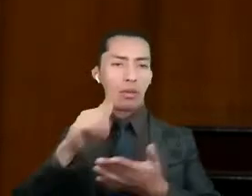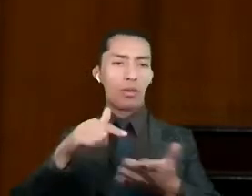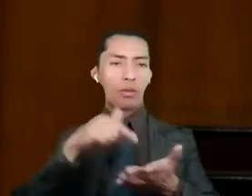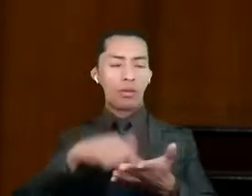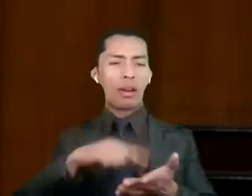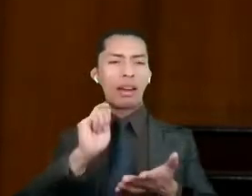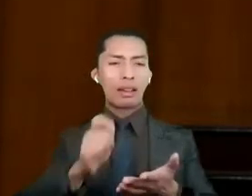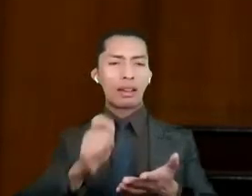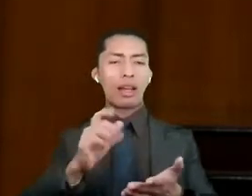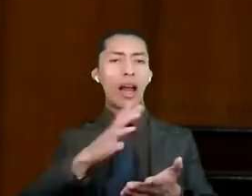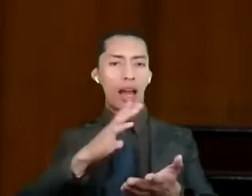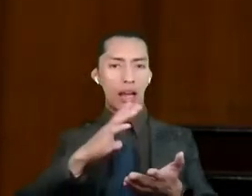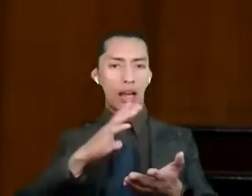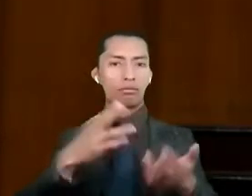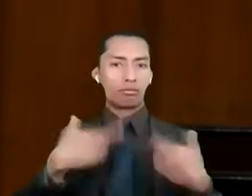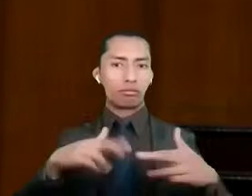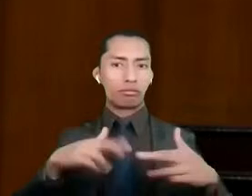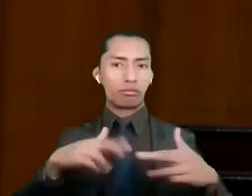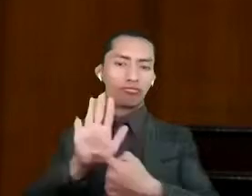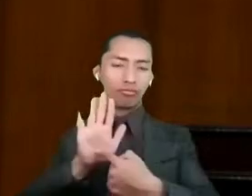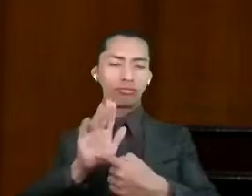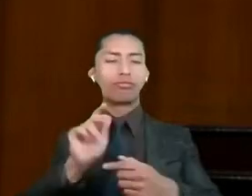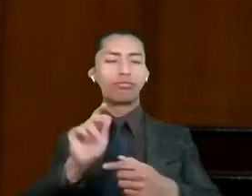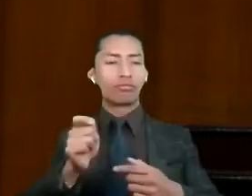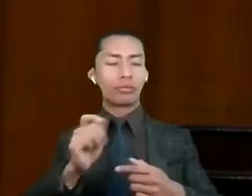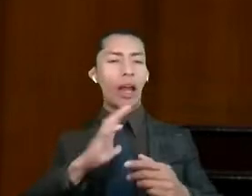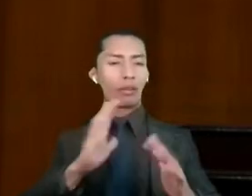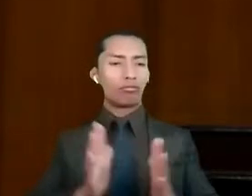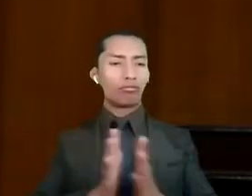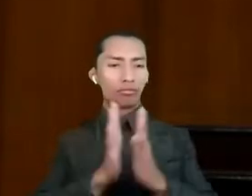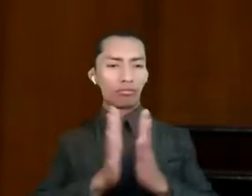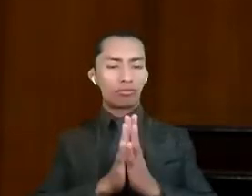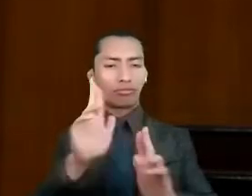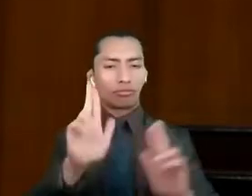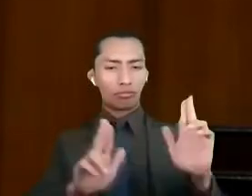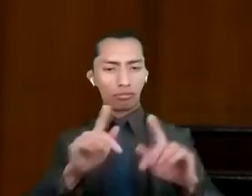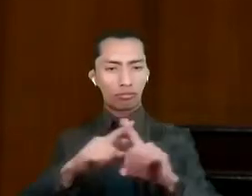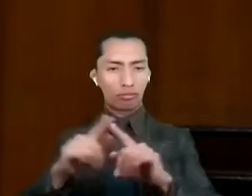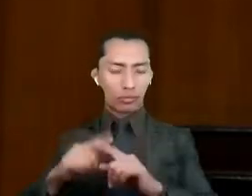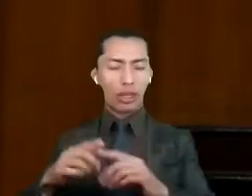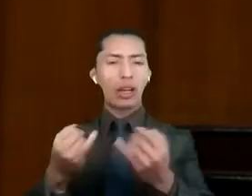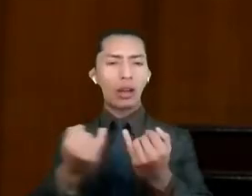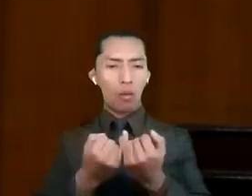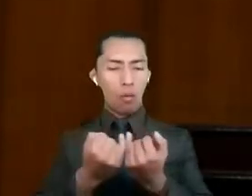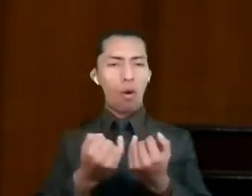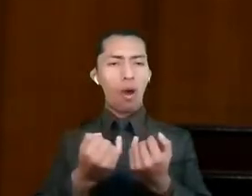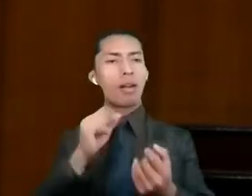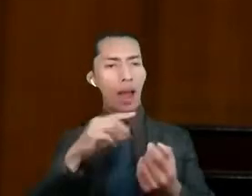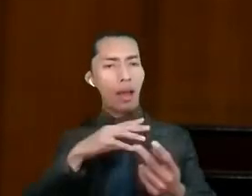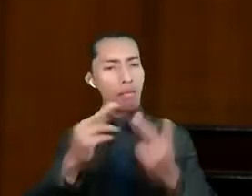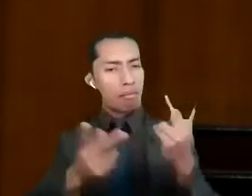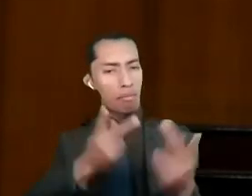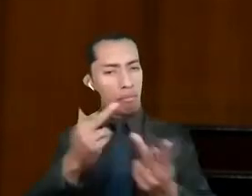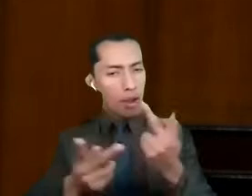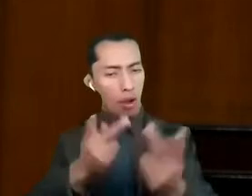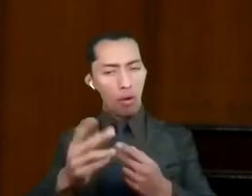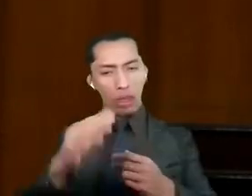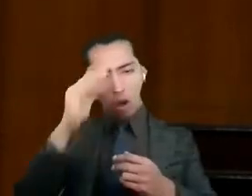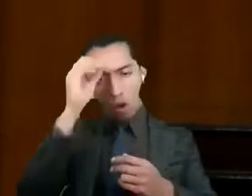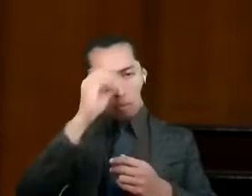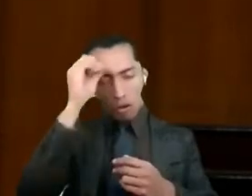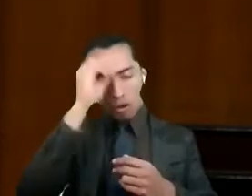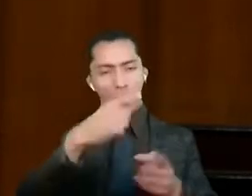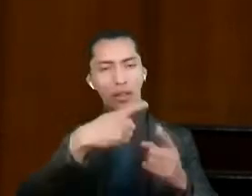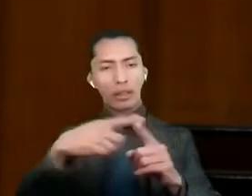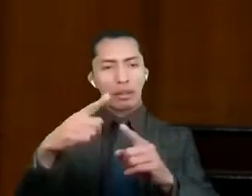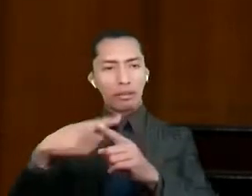el ejercicio de la democracia, así como escenarios de cuestionamientos y posicionamientos diversos,